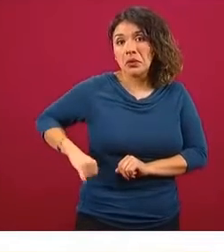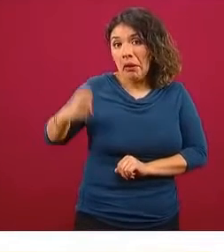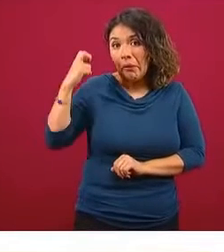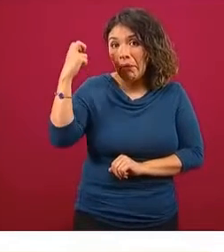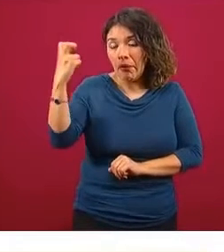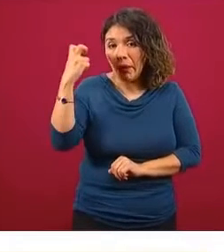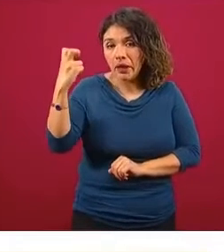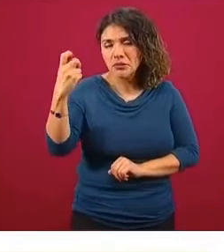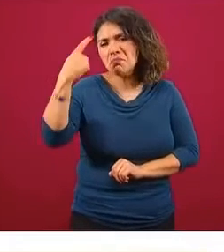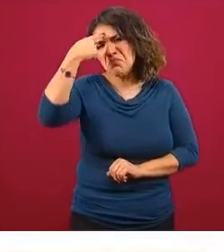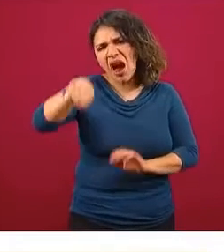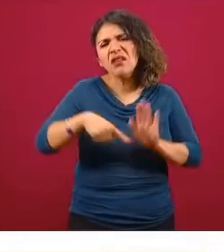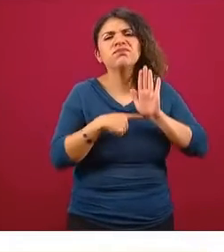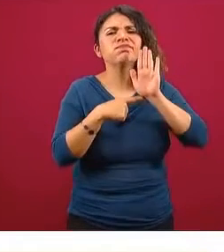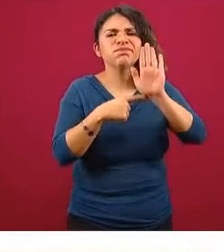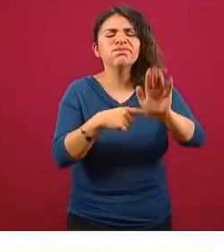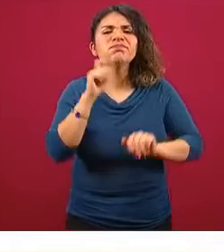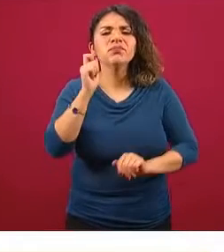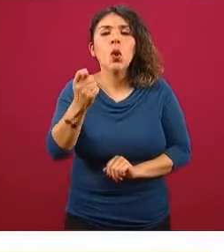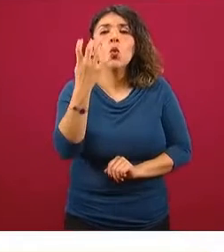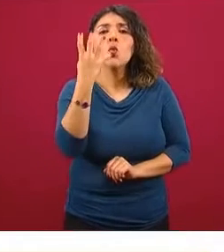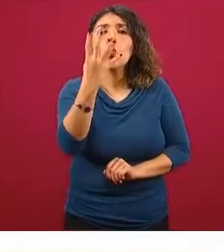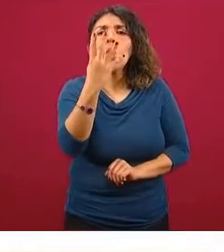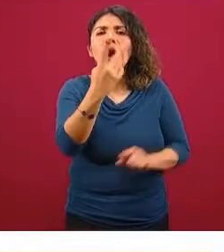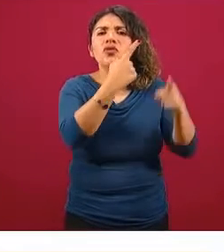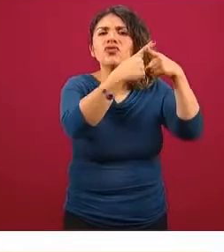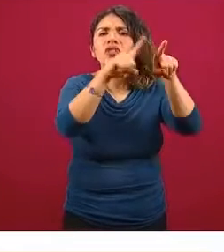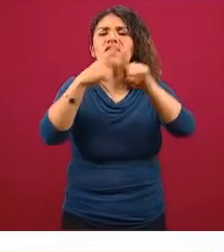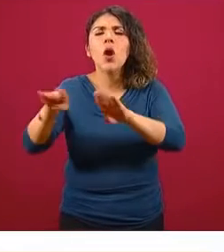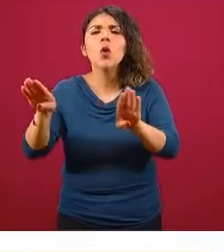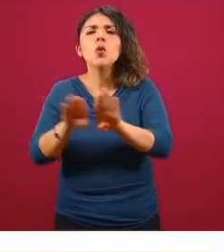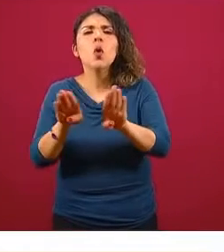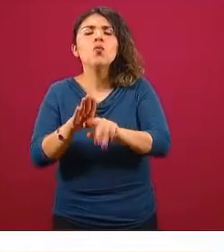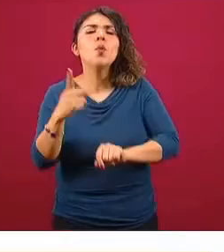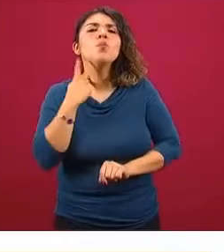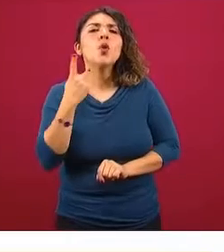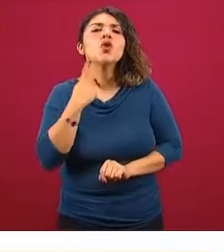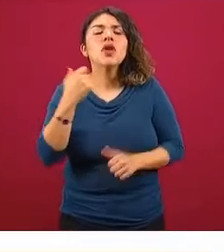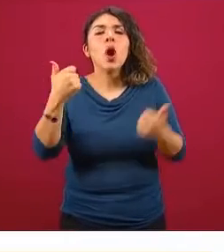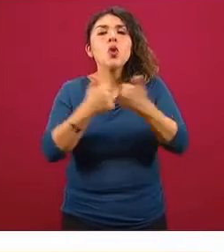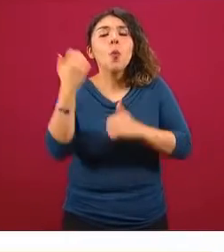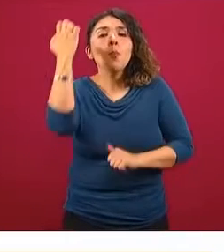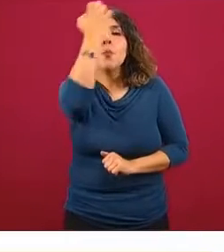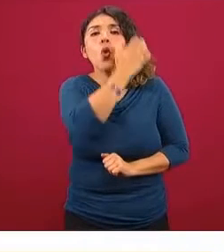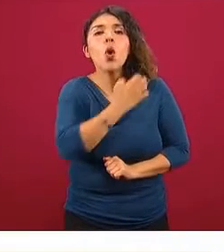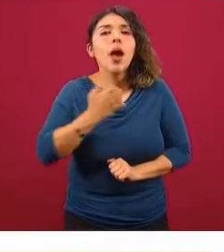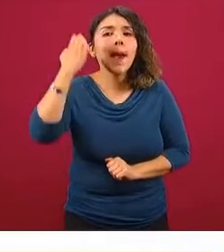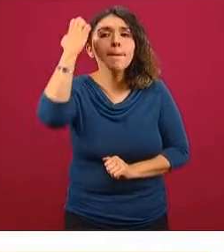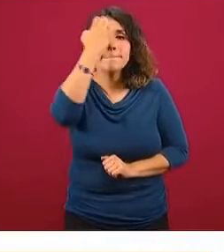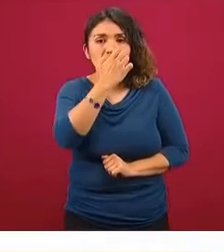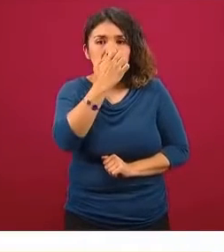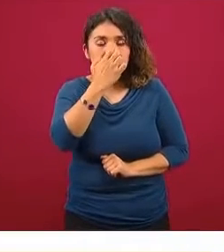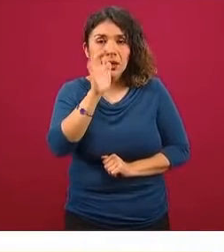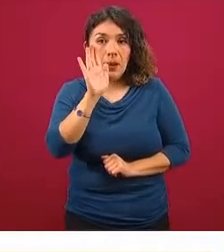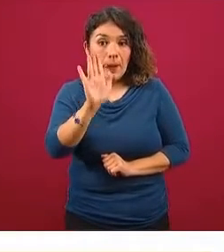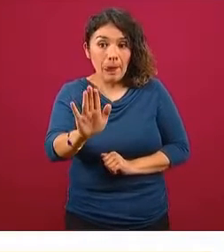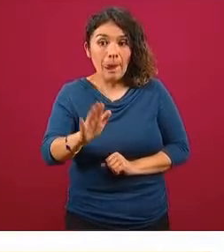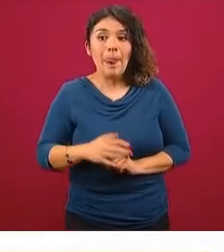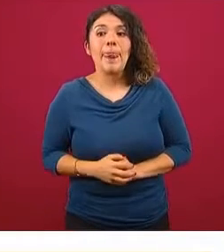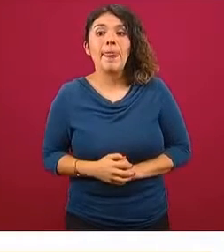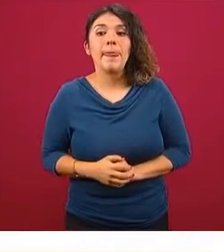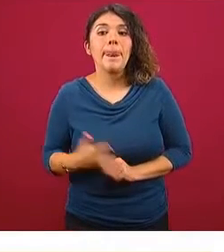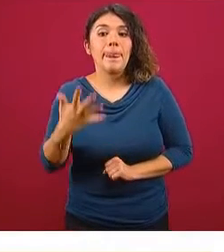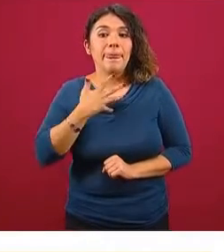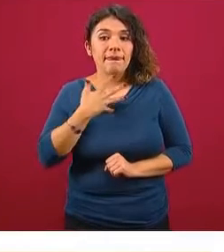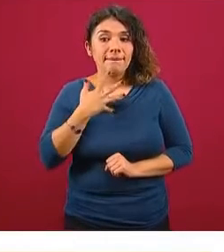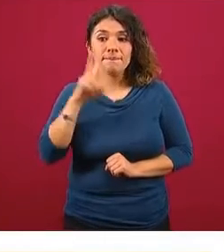que presenta 4 clases de política respecto a las pruebas. Están